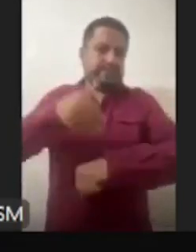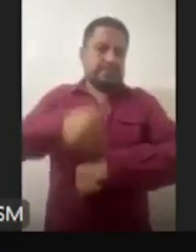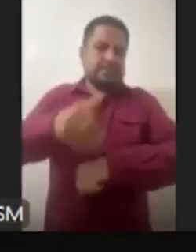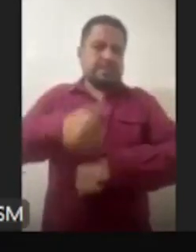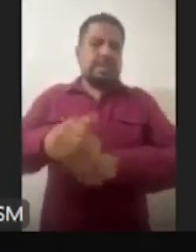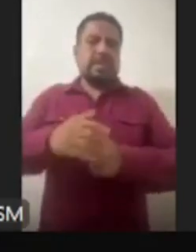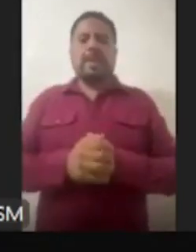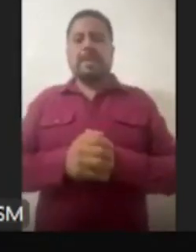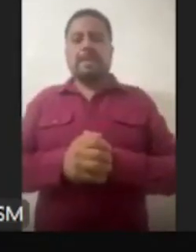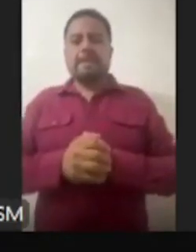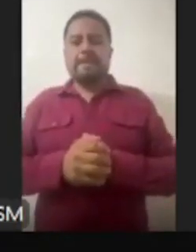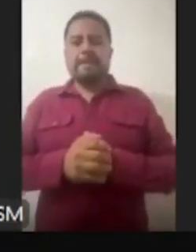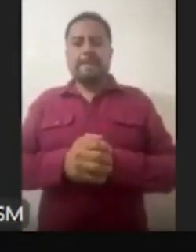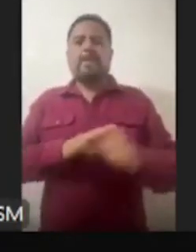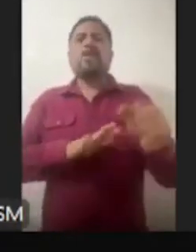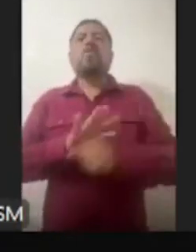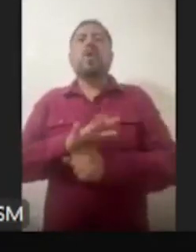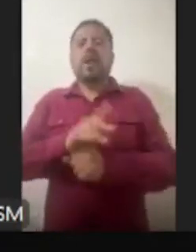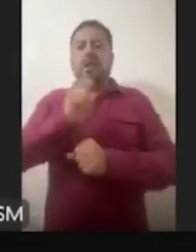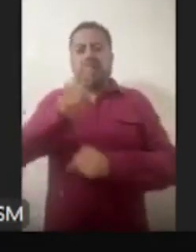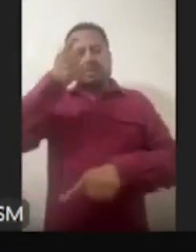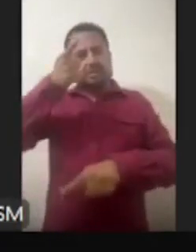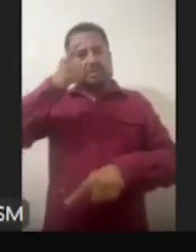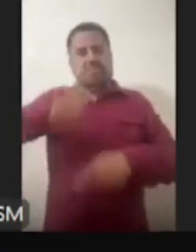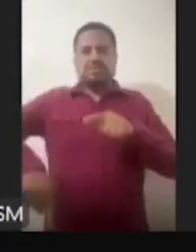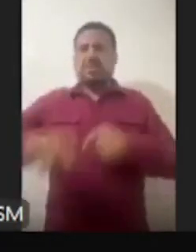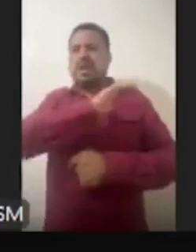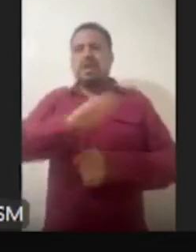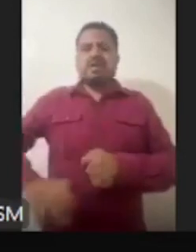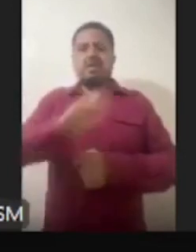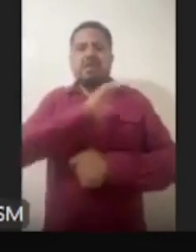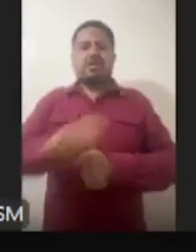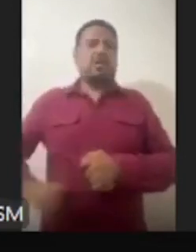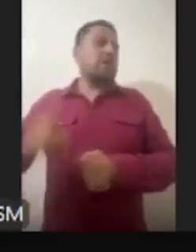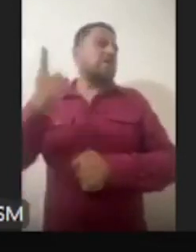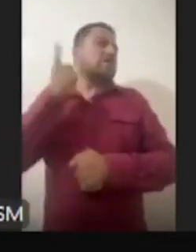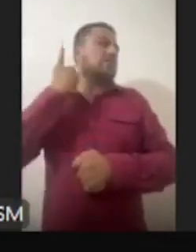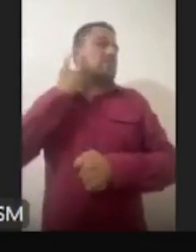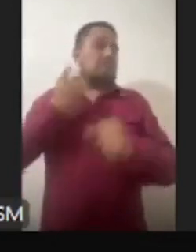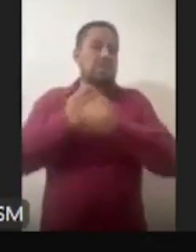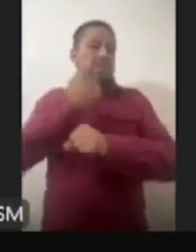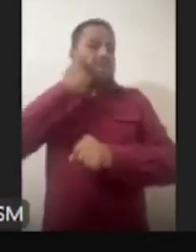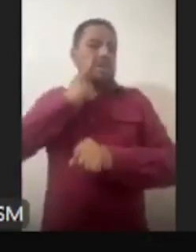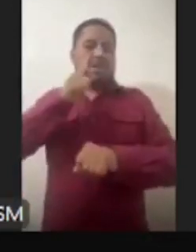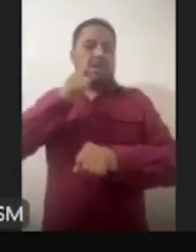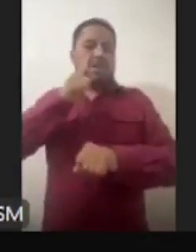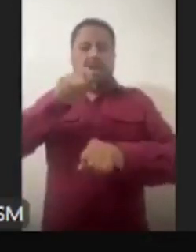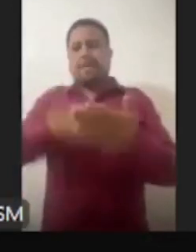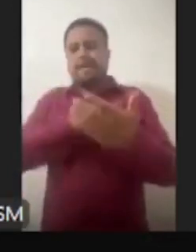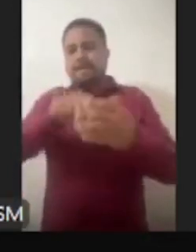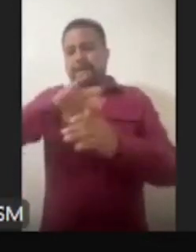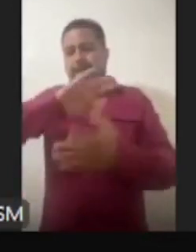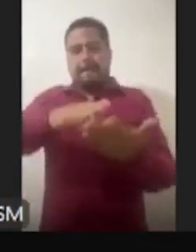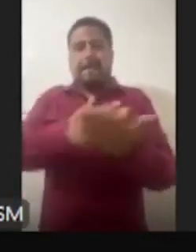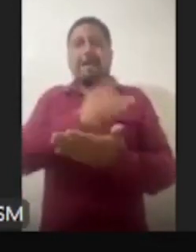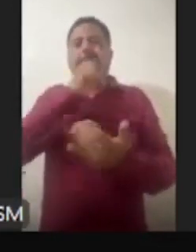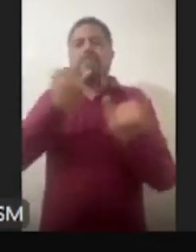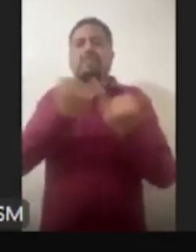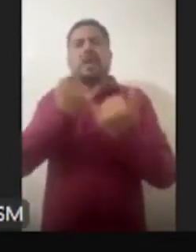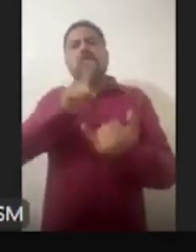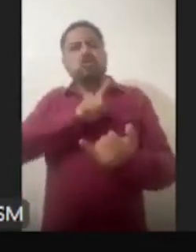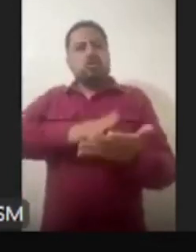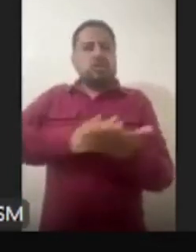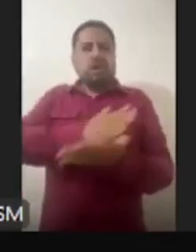05-05-2024, por el que se cancelan los registros de candidaturas a diputaciones locales de mayoría relativa y de representación proporcional, así como de planillas y